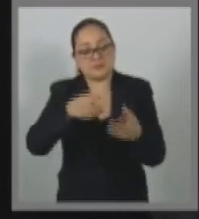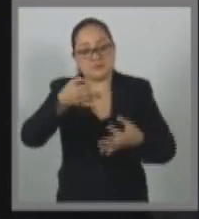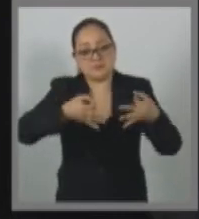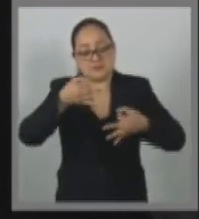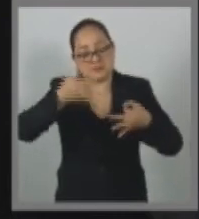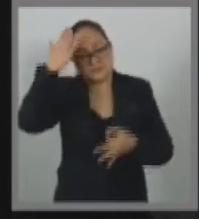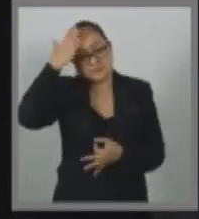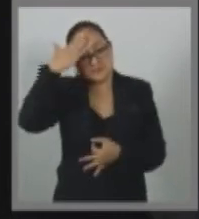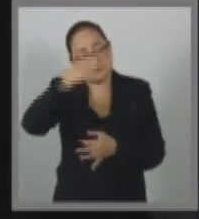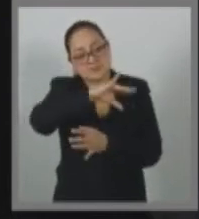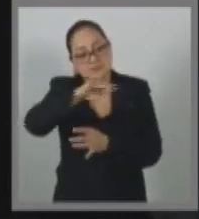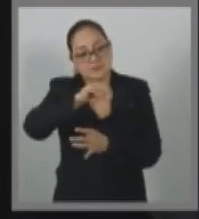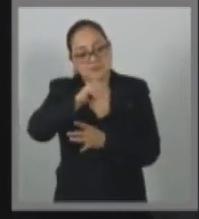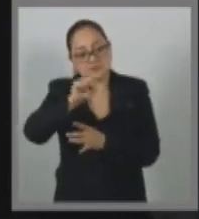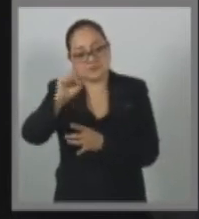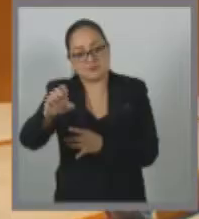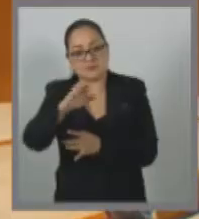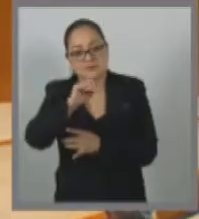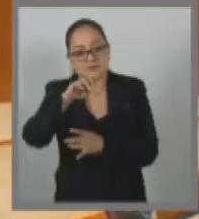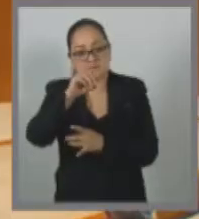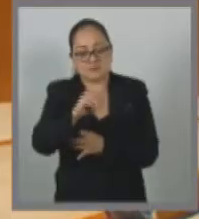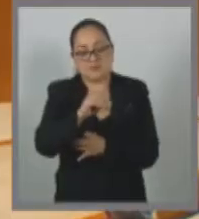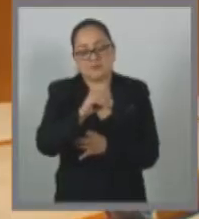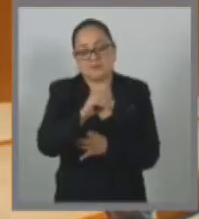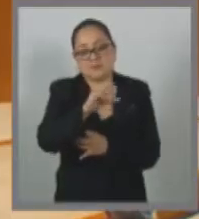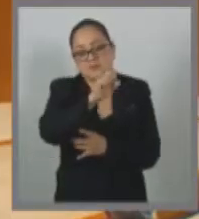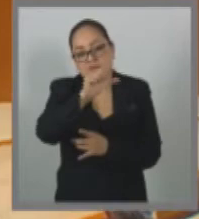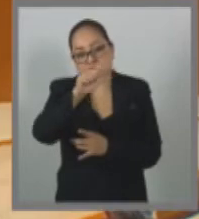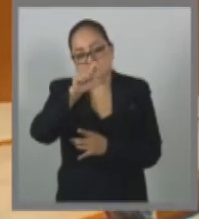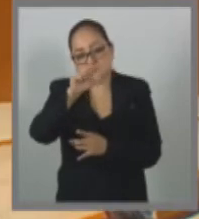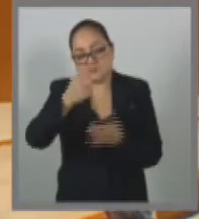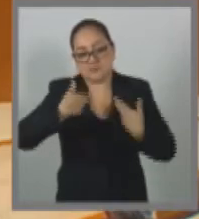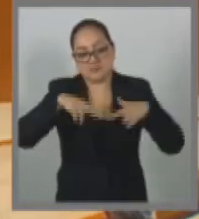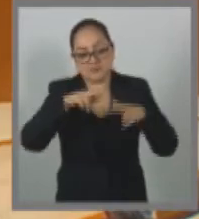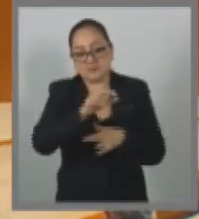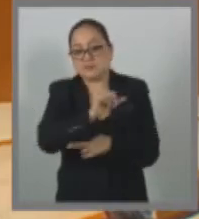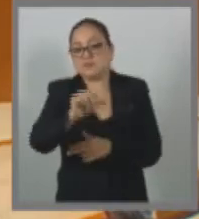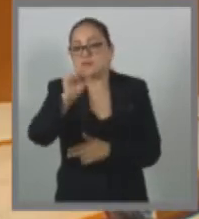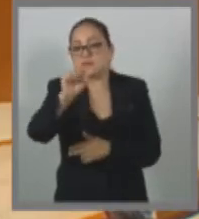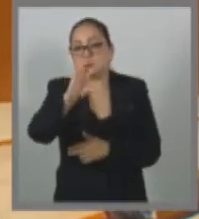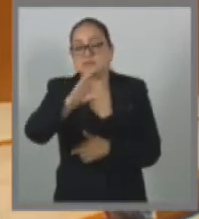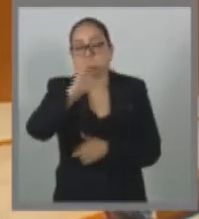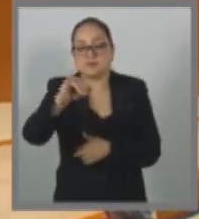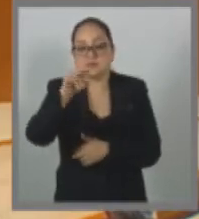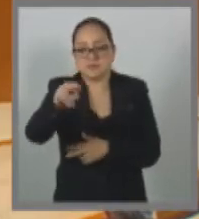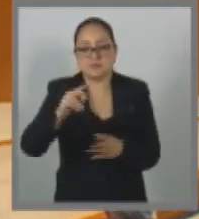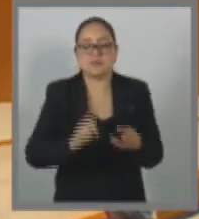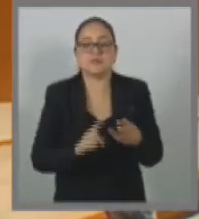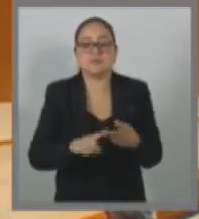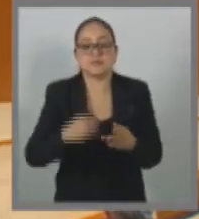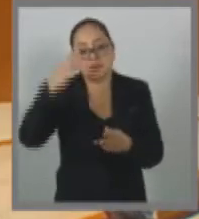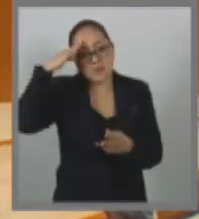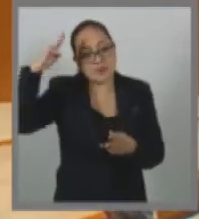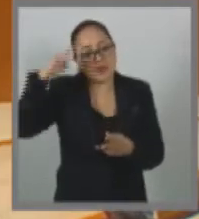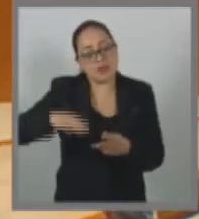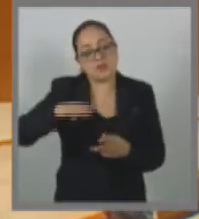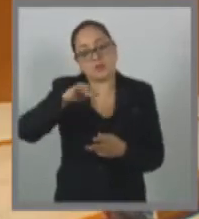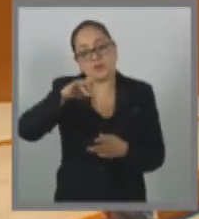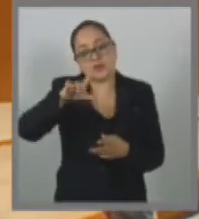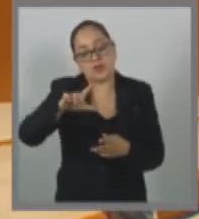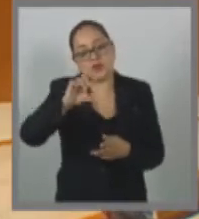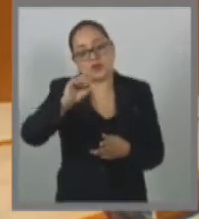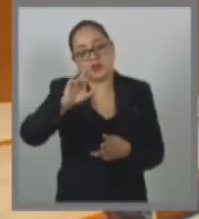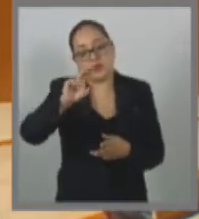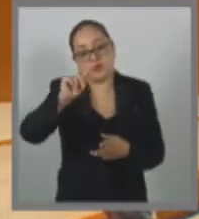Fernando Franco González Salas, representante de la Suprema Corte de Justicia de la Nación. Maestro Tufik Miguel Ortega,